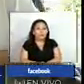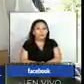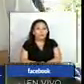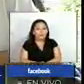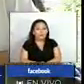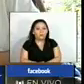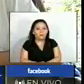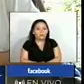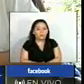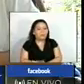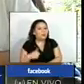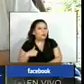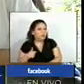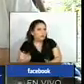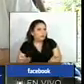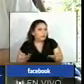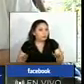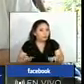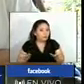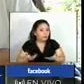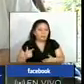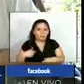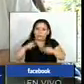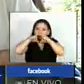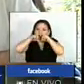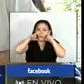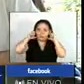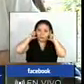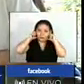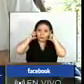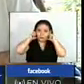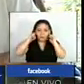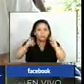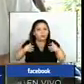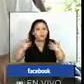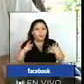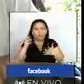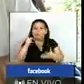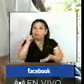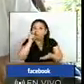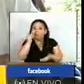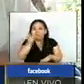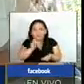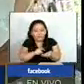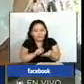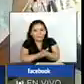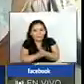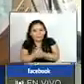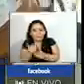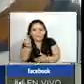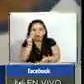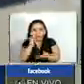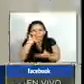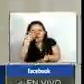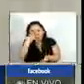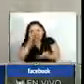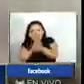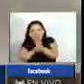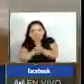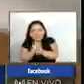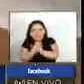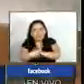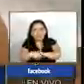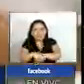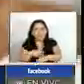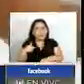Lo que hago es siempre mi mascarilla y el alcohol cuando vengo igual. Y lo que